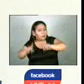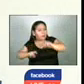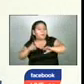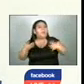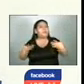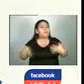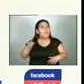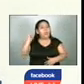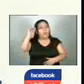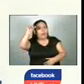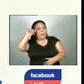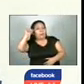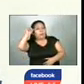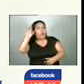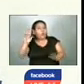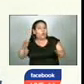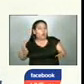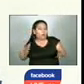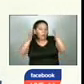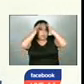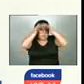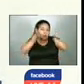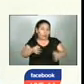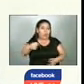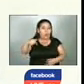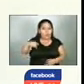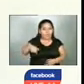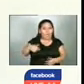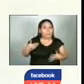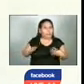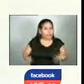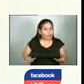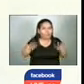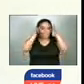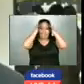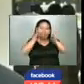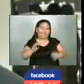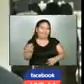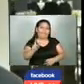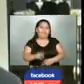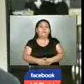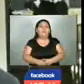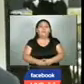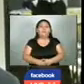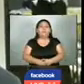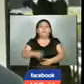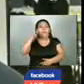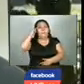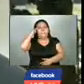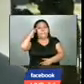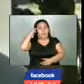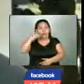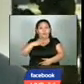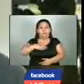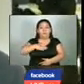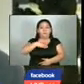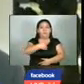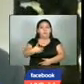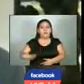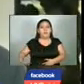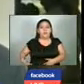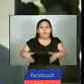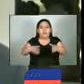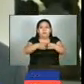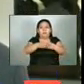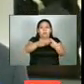y estamos analizando esa decisión. Hoy por hoy no es una decisión tomada en firme. Yo creo que el presidente de mi partido siempre ha sido claro.